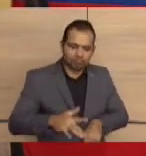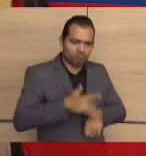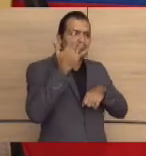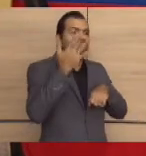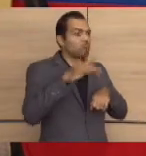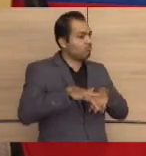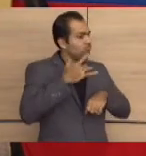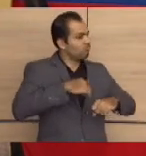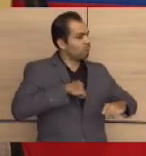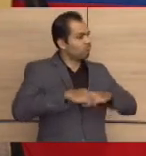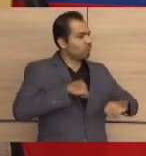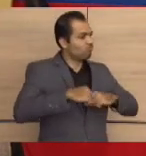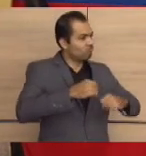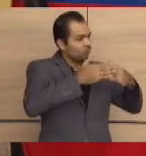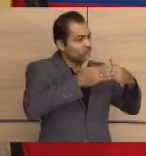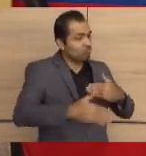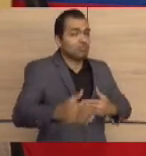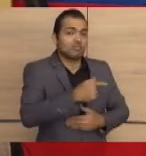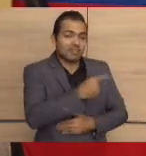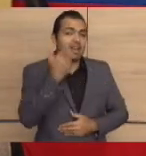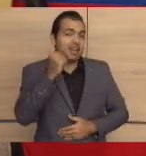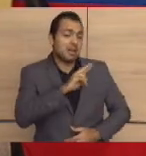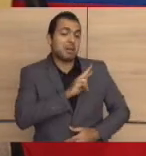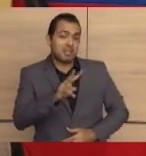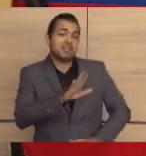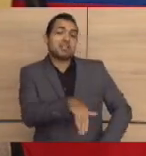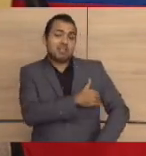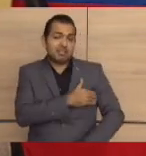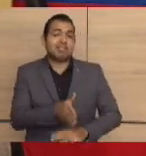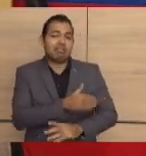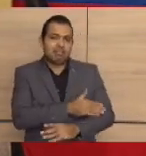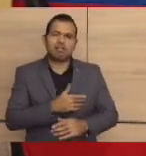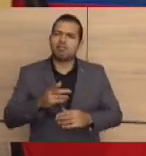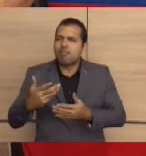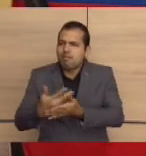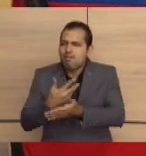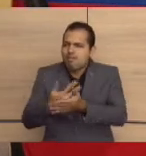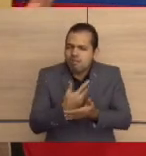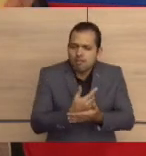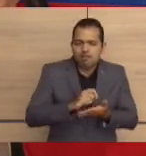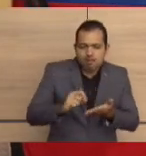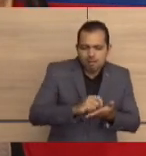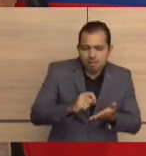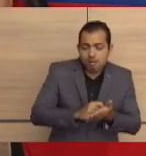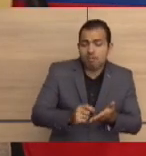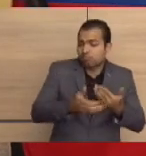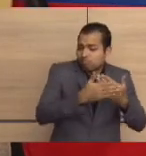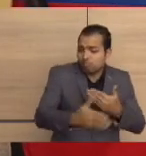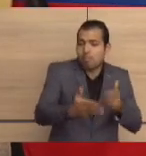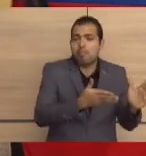que escuchémosla. Ella ha tratado de recoger con atenta nota todas las recomendaciones y este será un plan de trabajo que